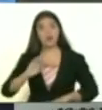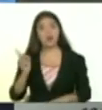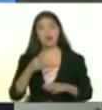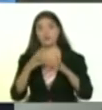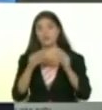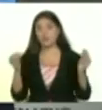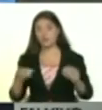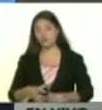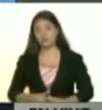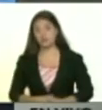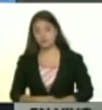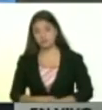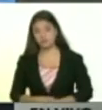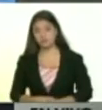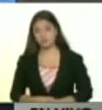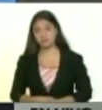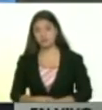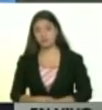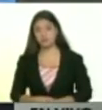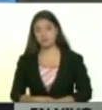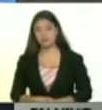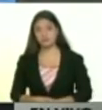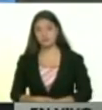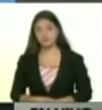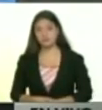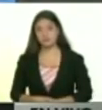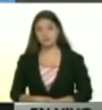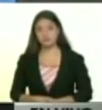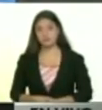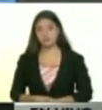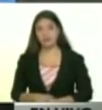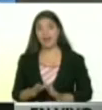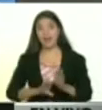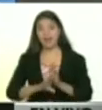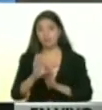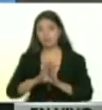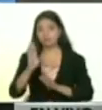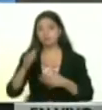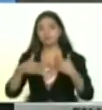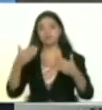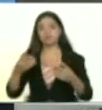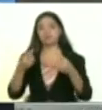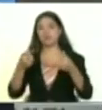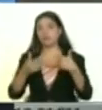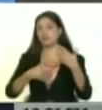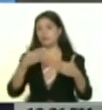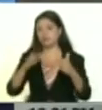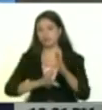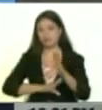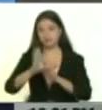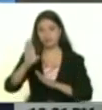y esto va a permitir que la economía siga avanzando un paso saludable,